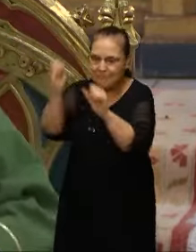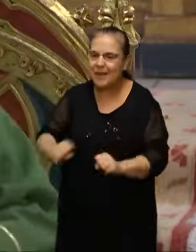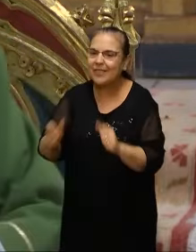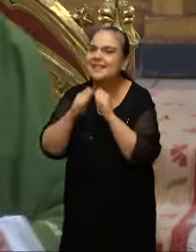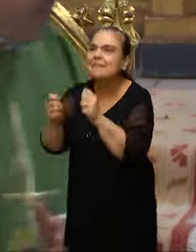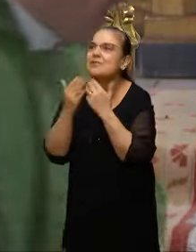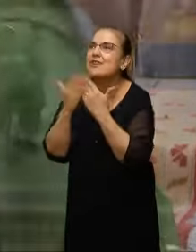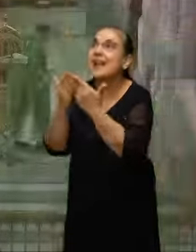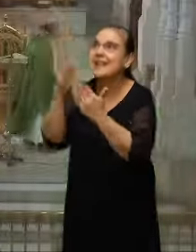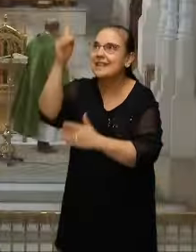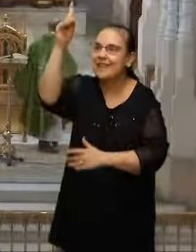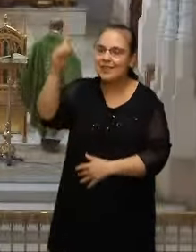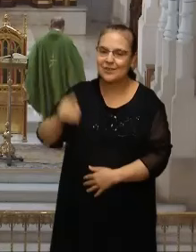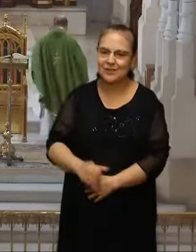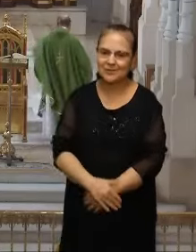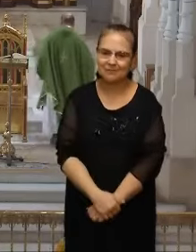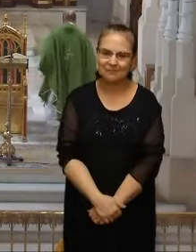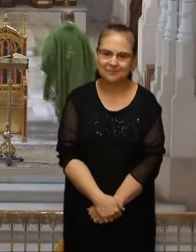paz